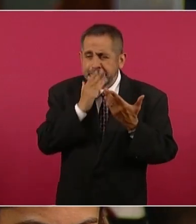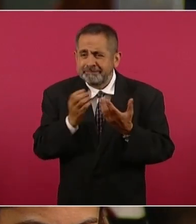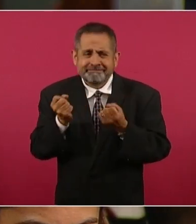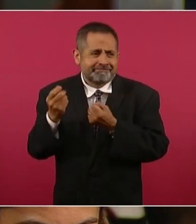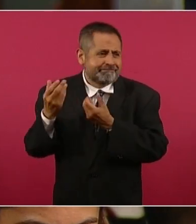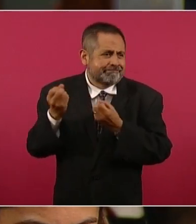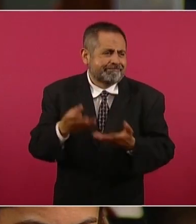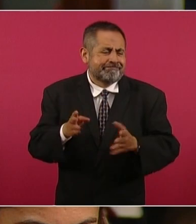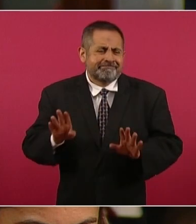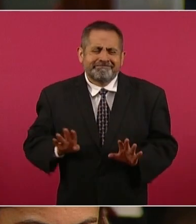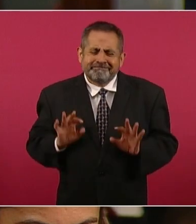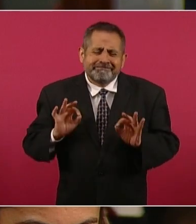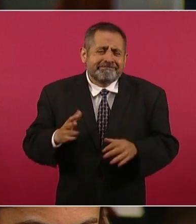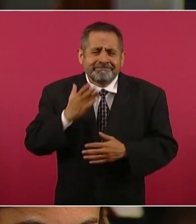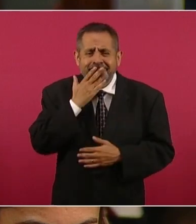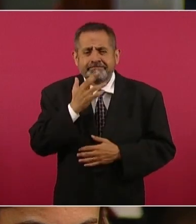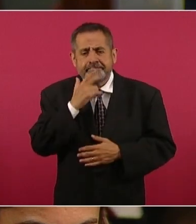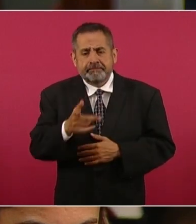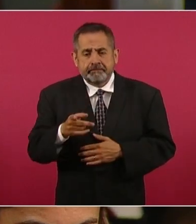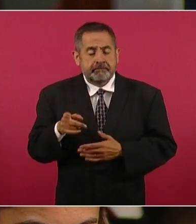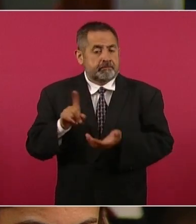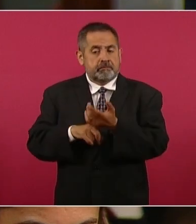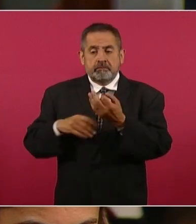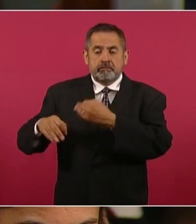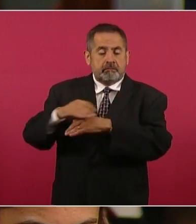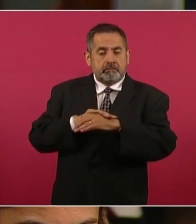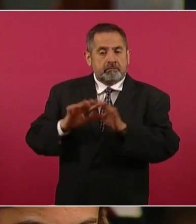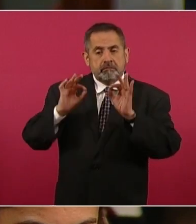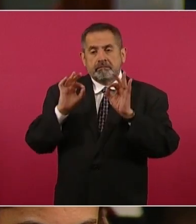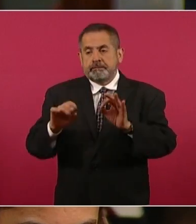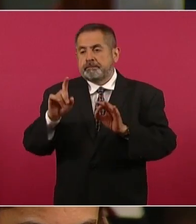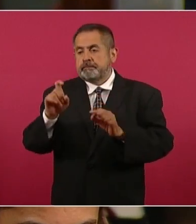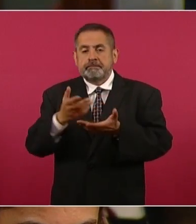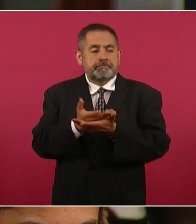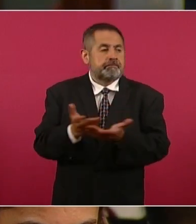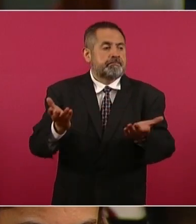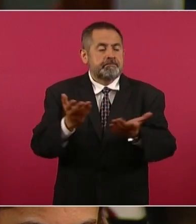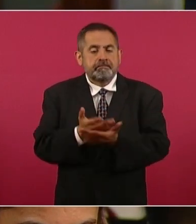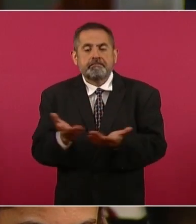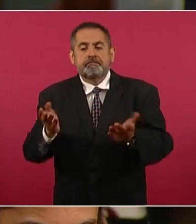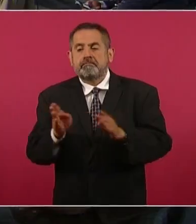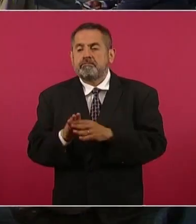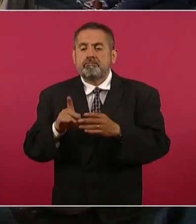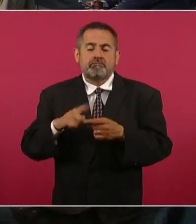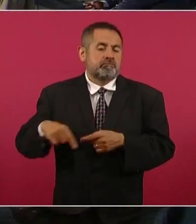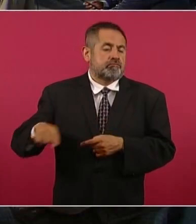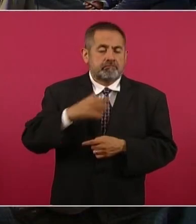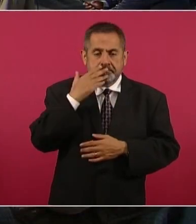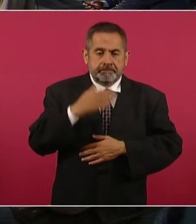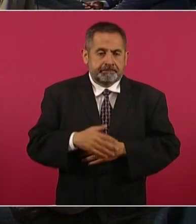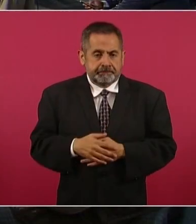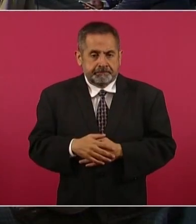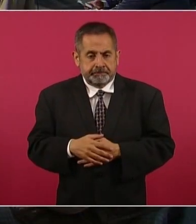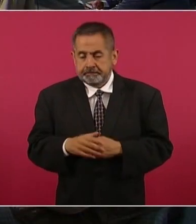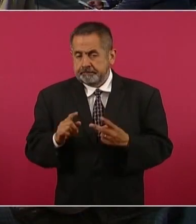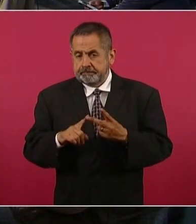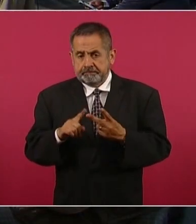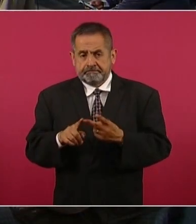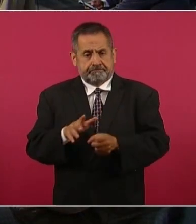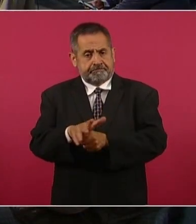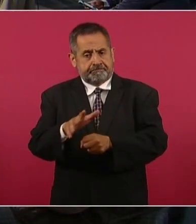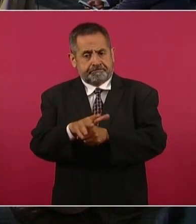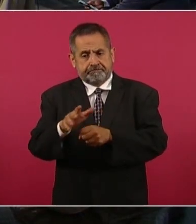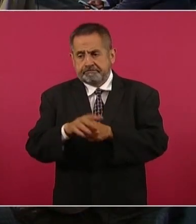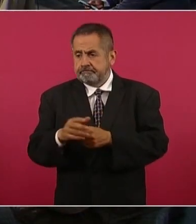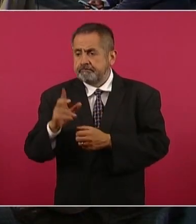uno, abastecer del vital líquido para el consumo humano y uso doméstico. Dos, garantizar el abasto para el